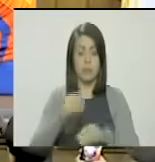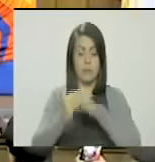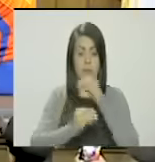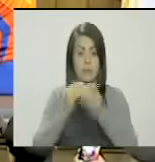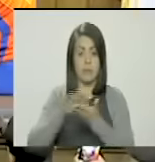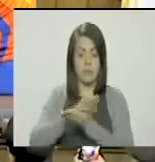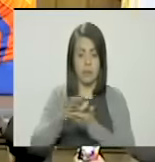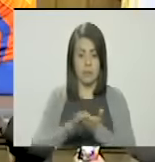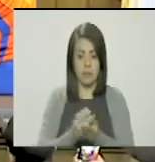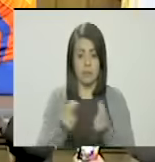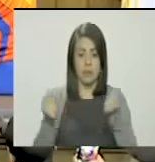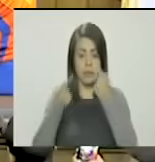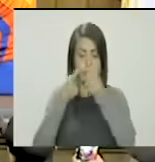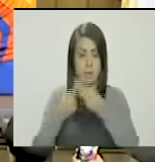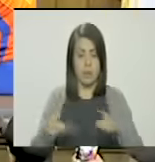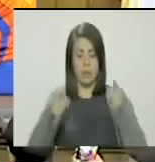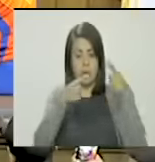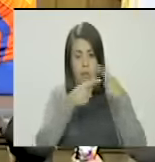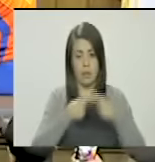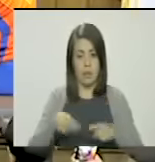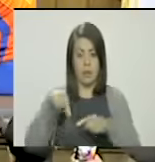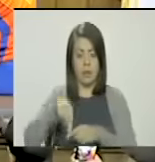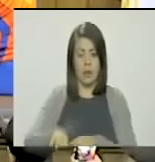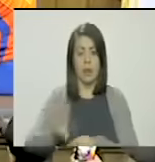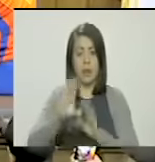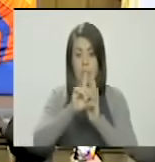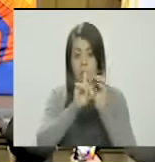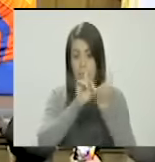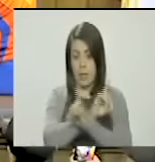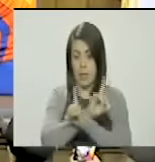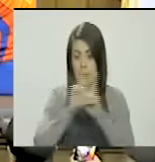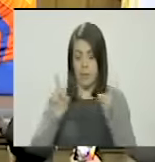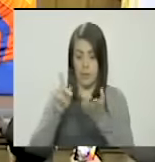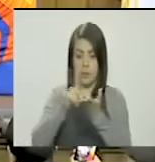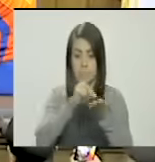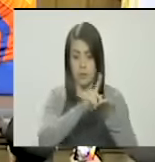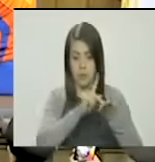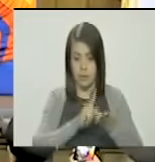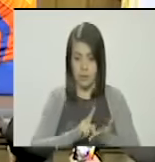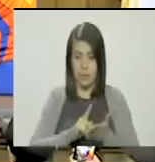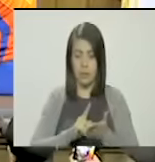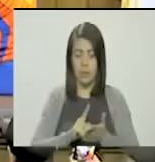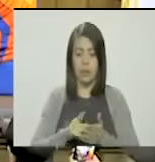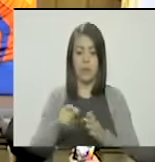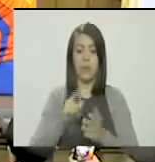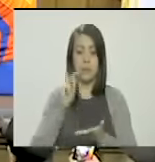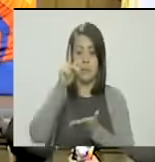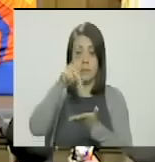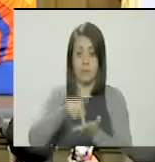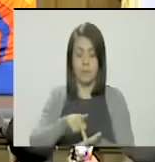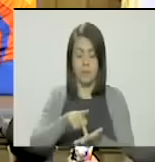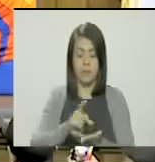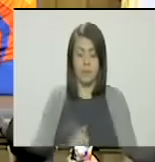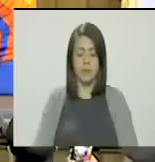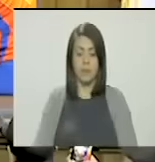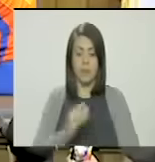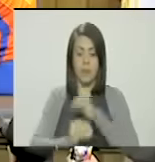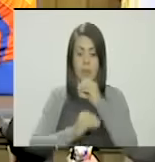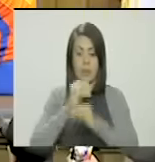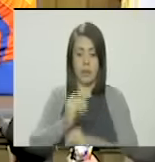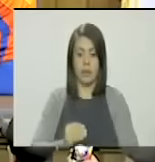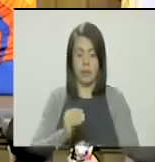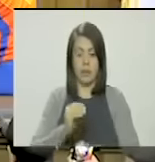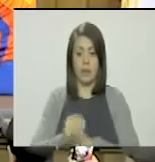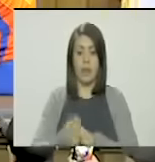para resolver nuestras diferencias en el marco de la democracia participativa y protagónica, así